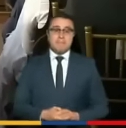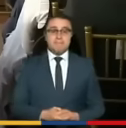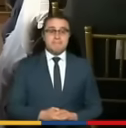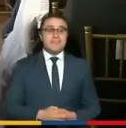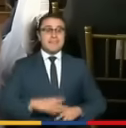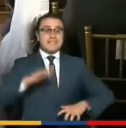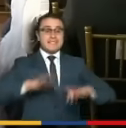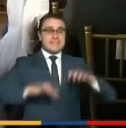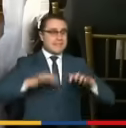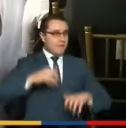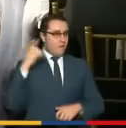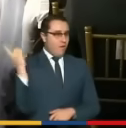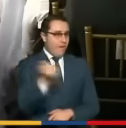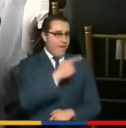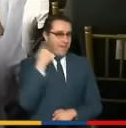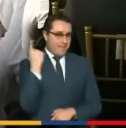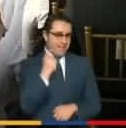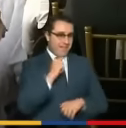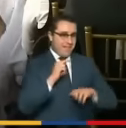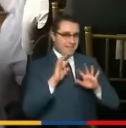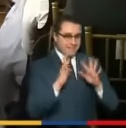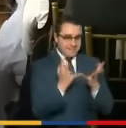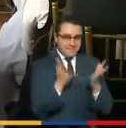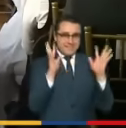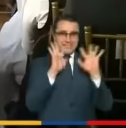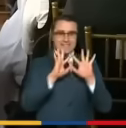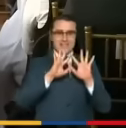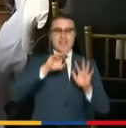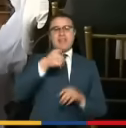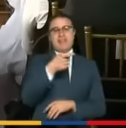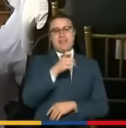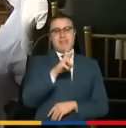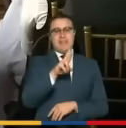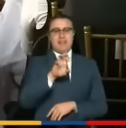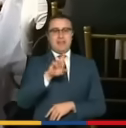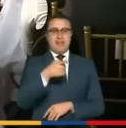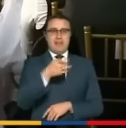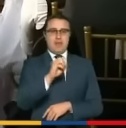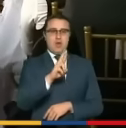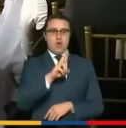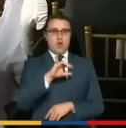secretario general del Senado de la República, Gregorio El Hash Pacheco,